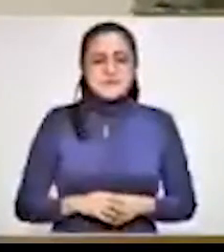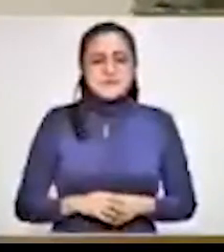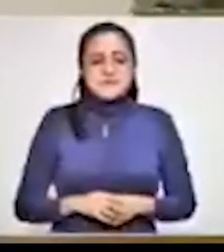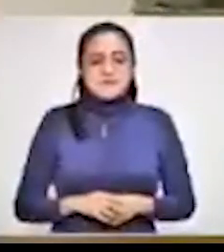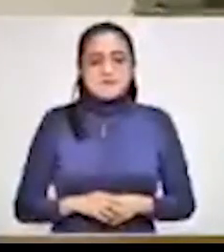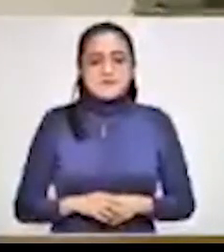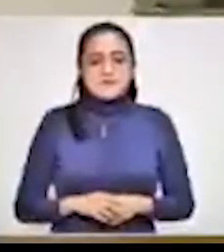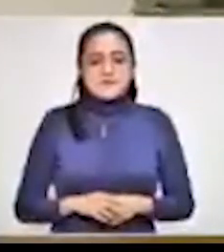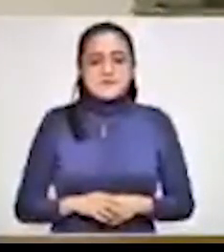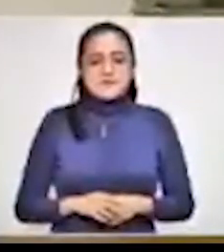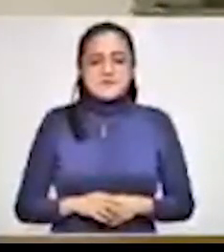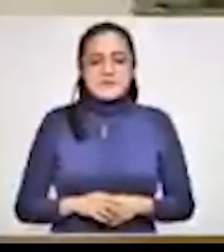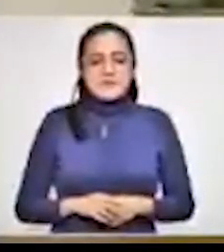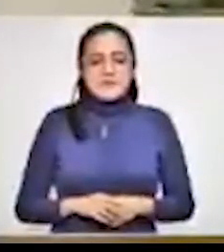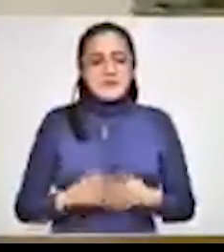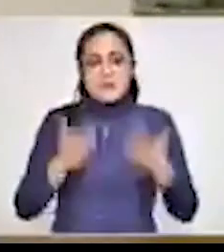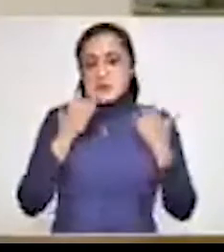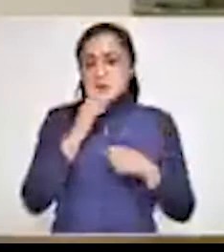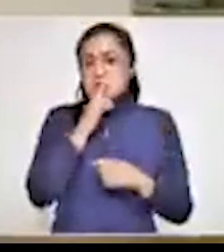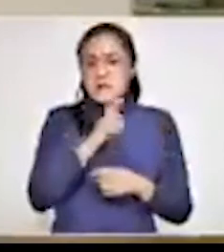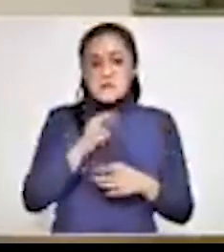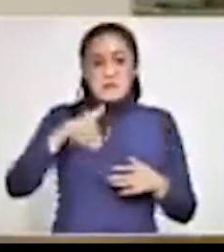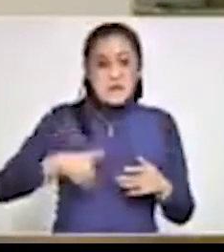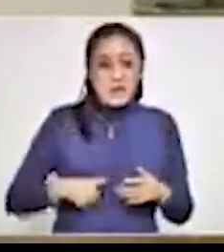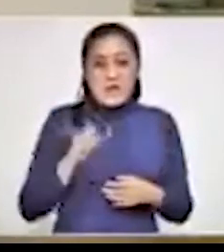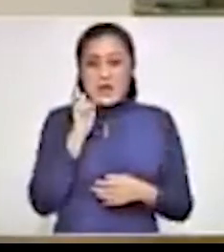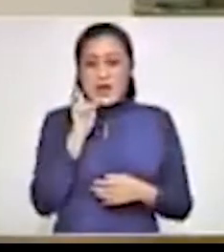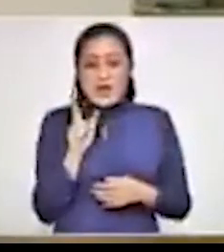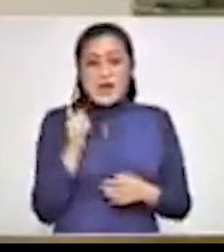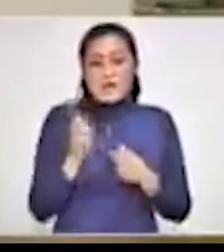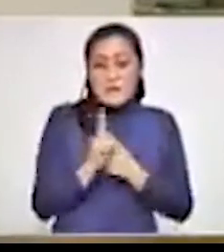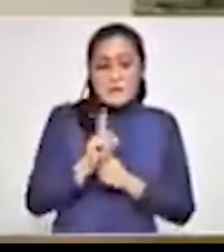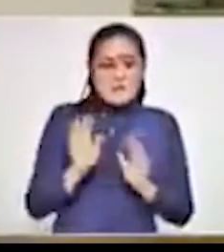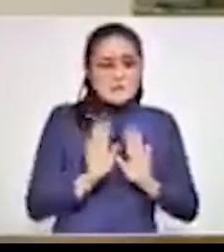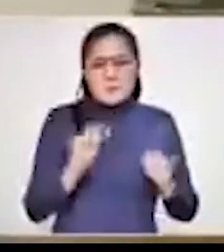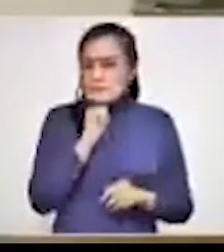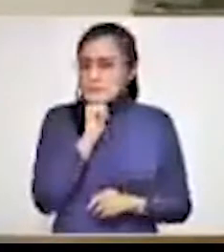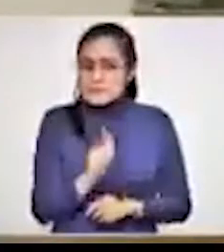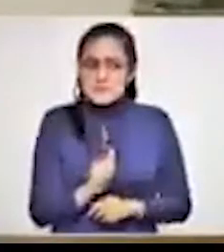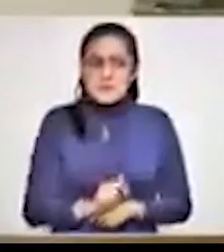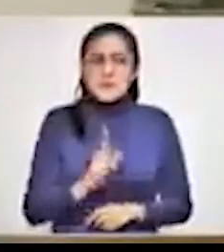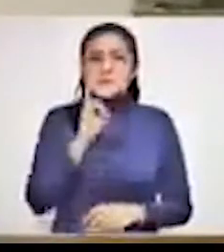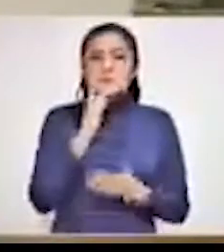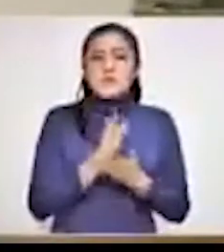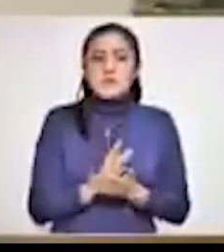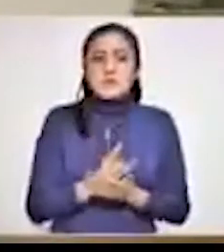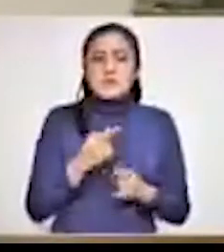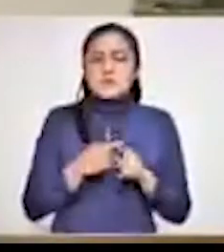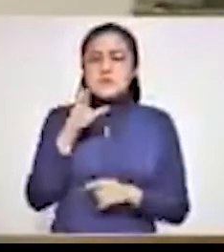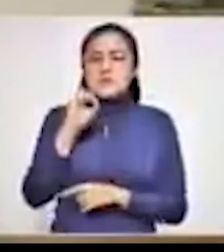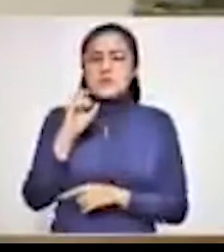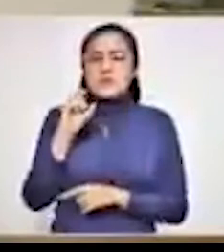viernes, y no tenemos ningún reporte de ningún incidente. Solamente el tema de